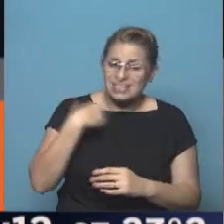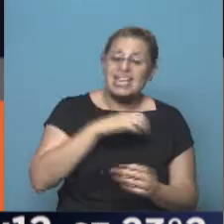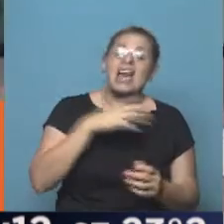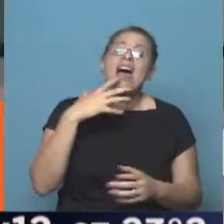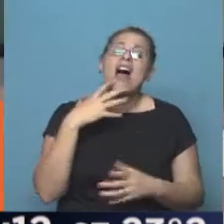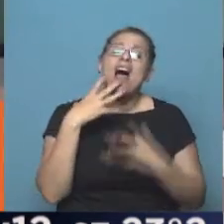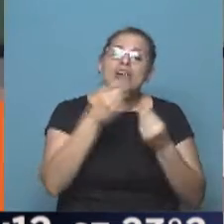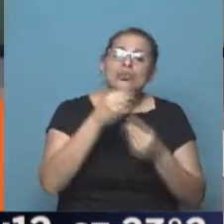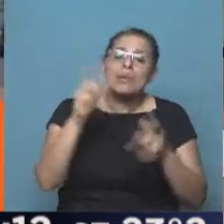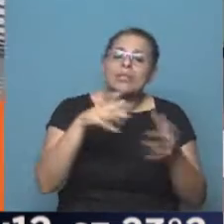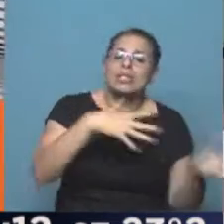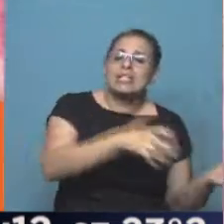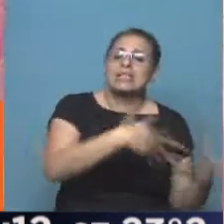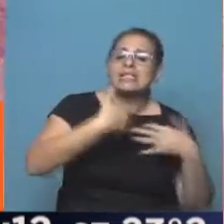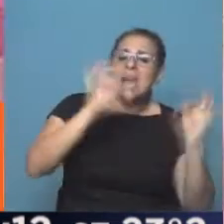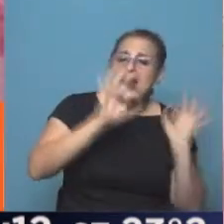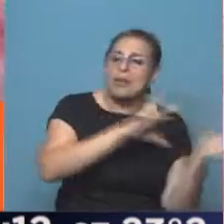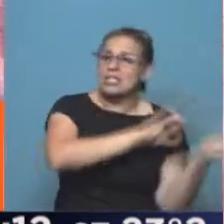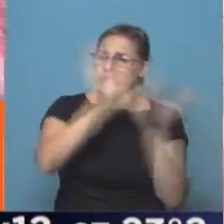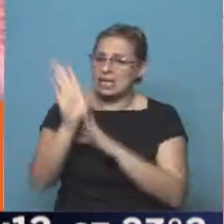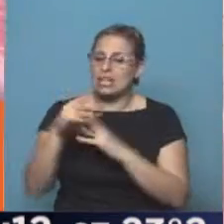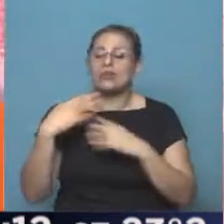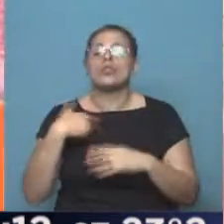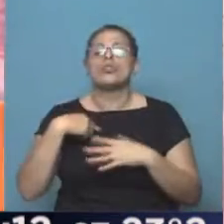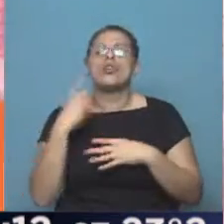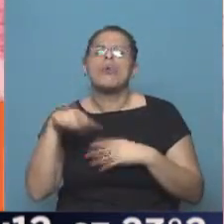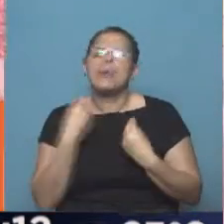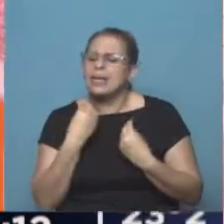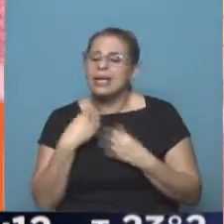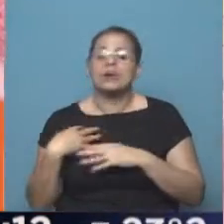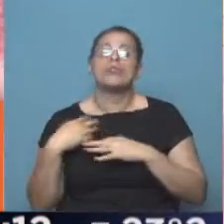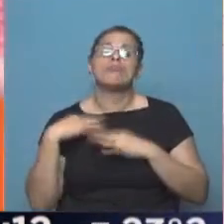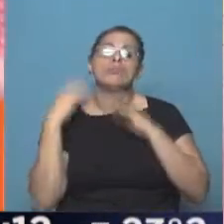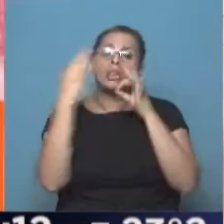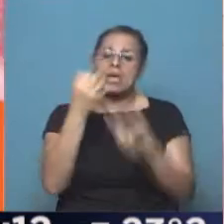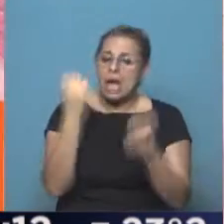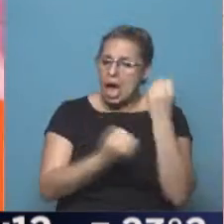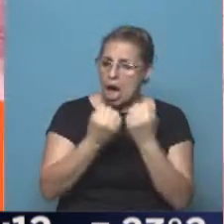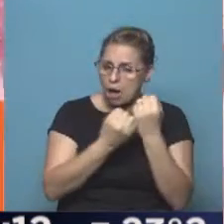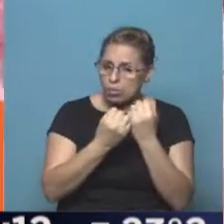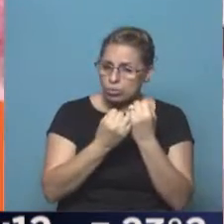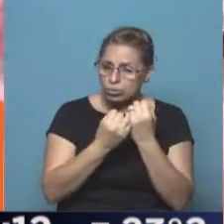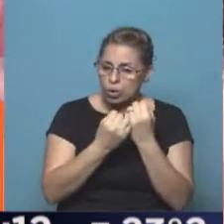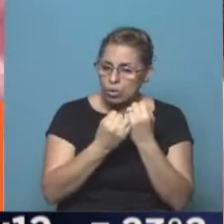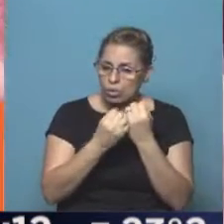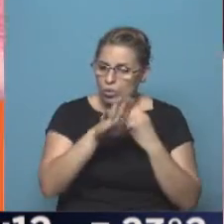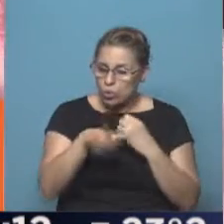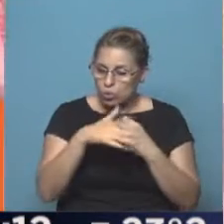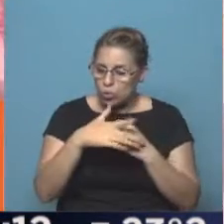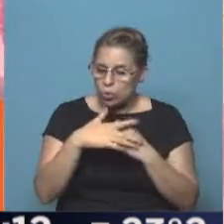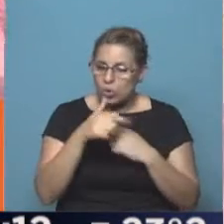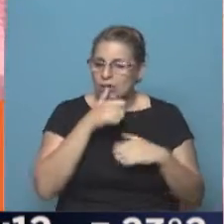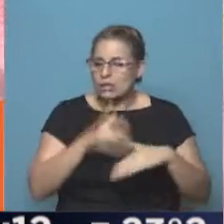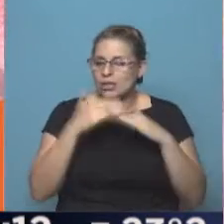¿Cómo viviste ese momento? Bueno, yo llegué con mi auto particular al lugar donde había una emergencia y actué por